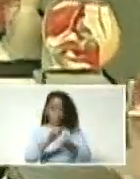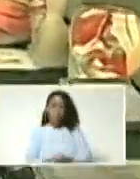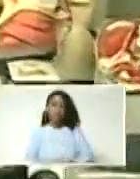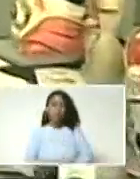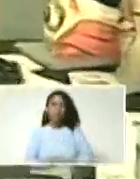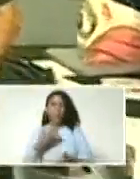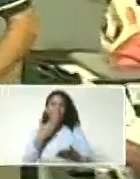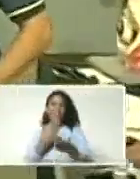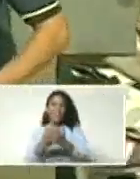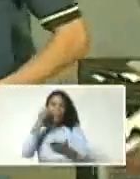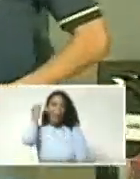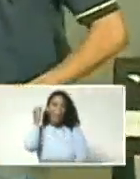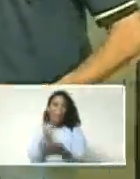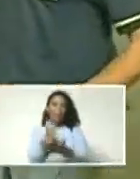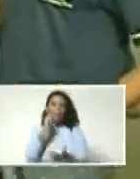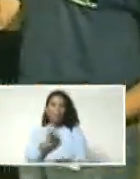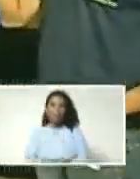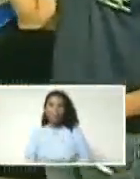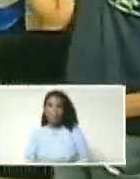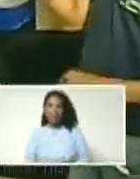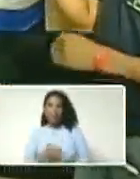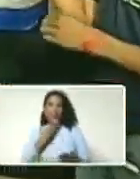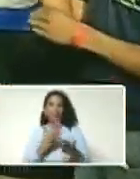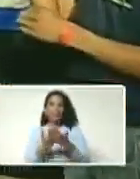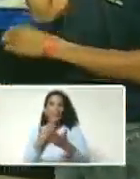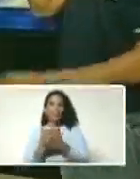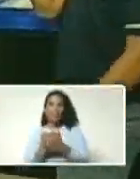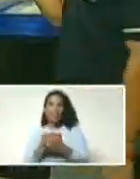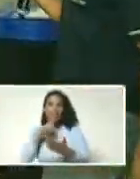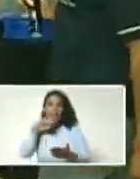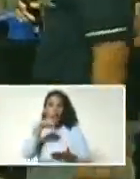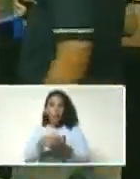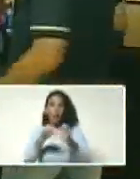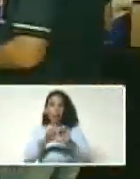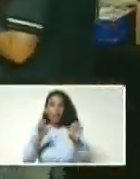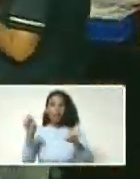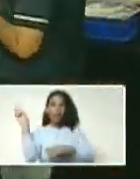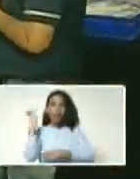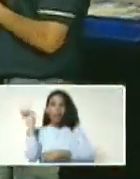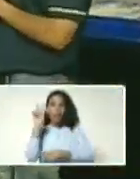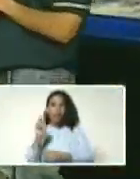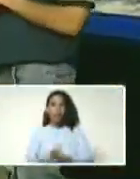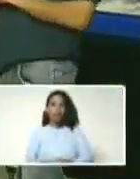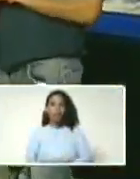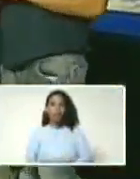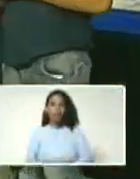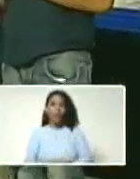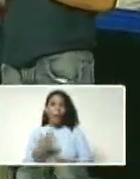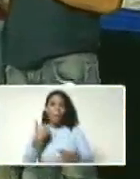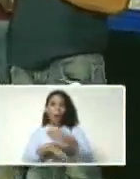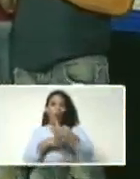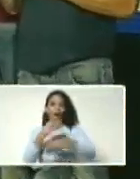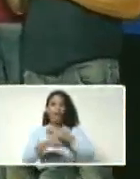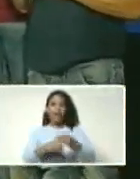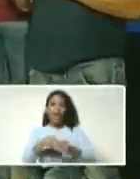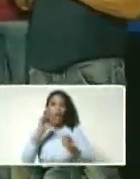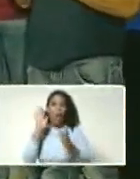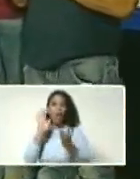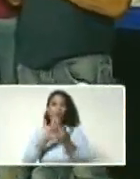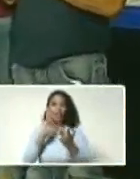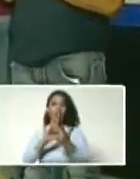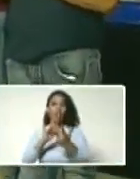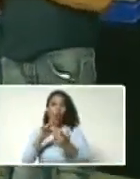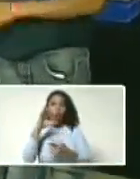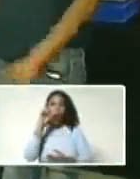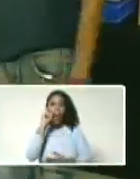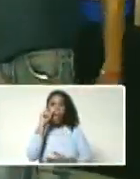Gracias. Amén. Muchas gracias. Bueno, y en nombre de la educación venezolana, vamos a darle el pase a Orlando